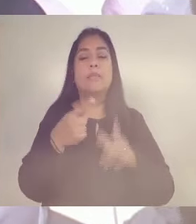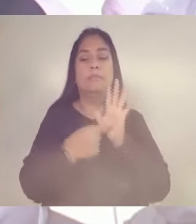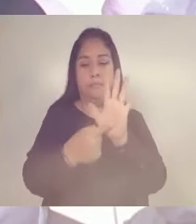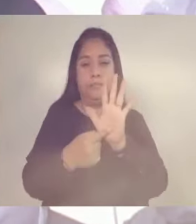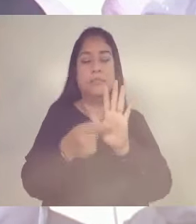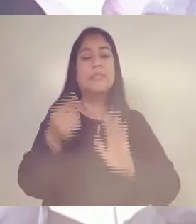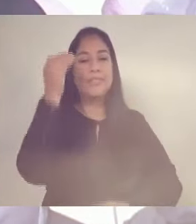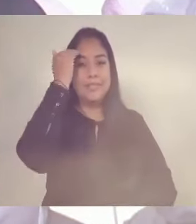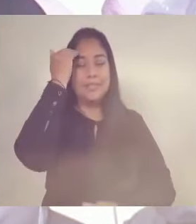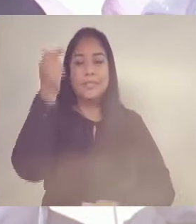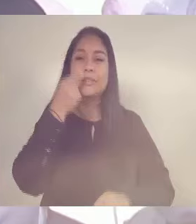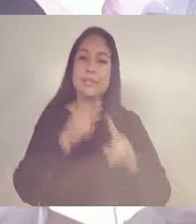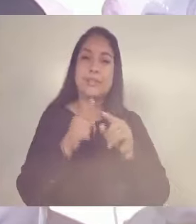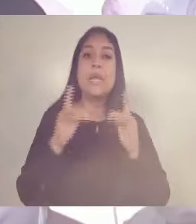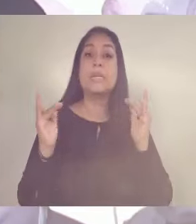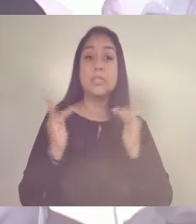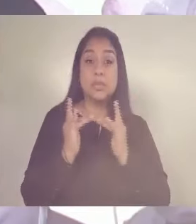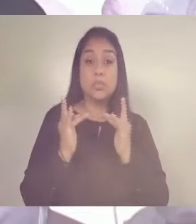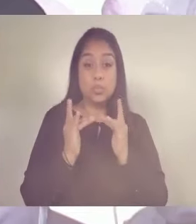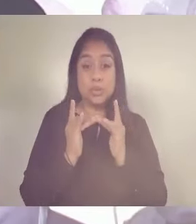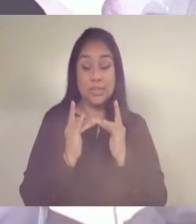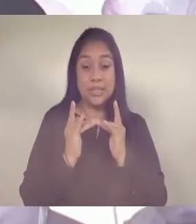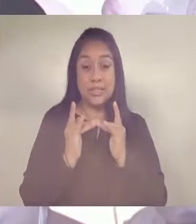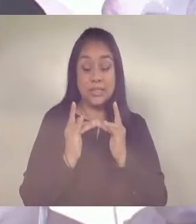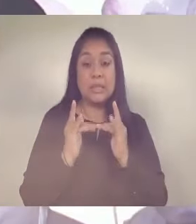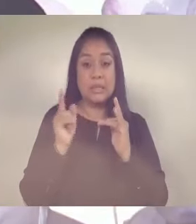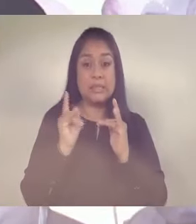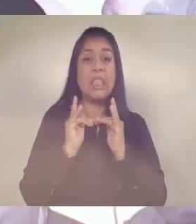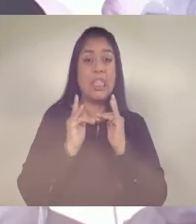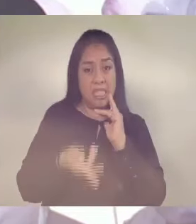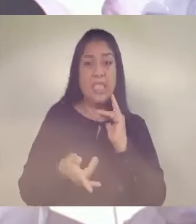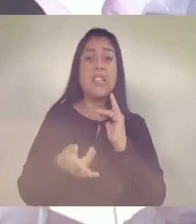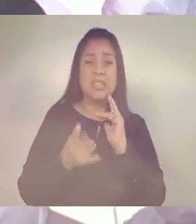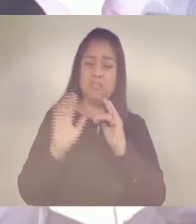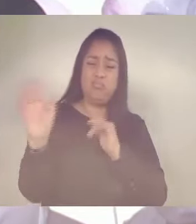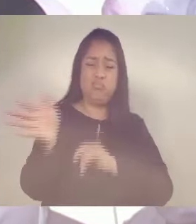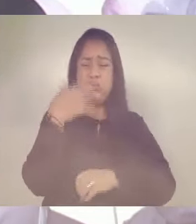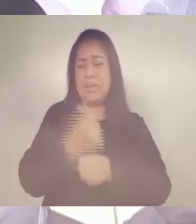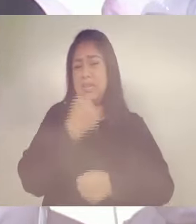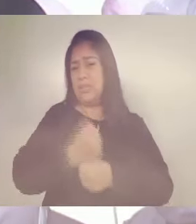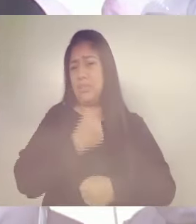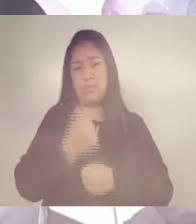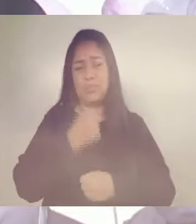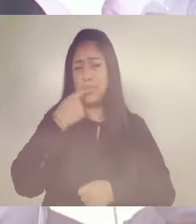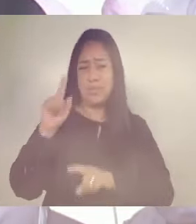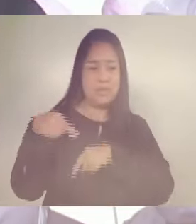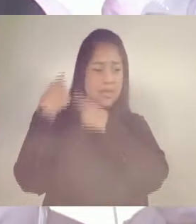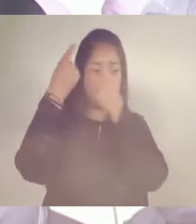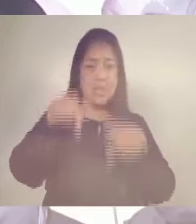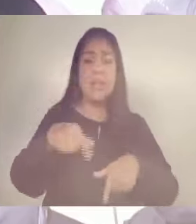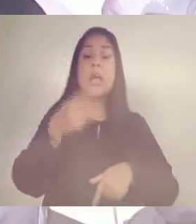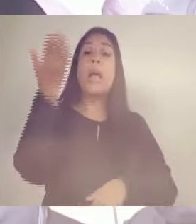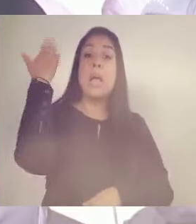reconocer que se trata de un puente que ha sufrido daños a lo largo de los años. El fin de